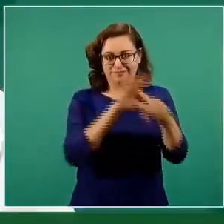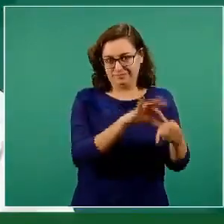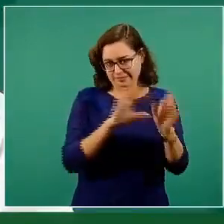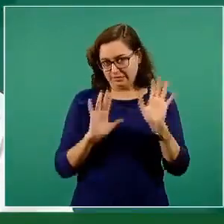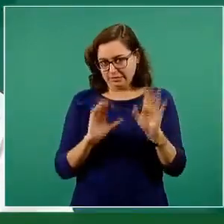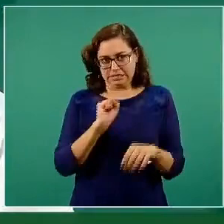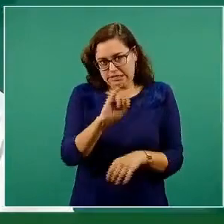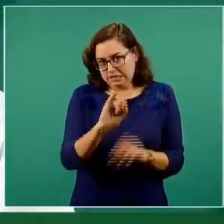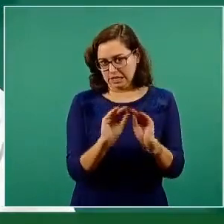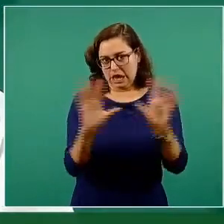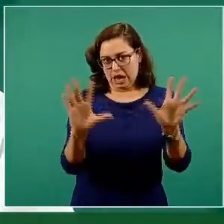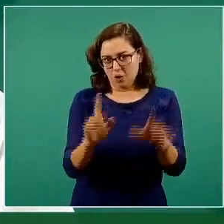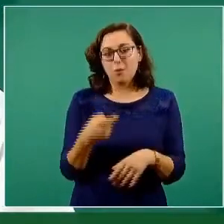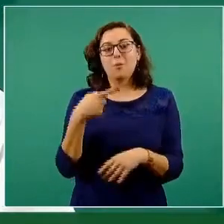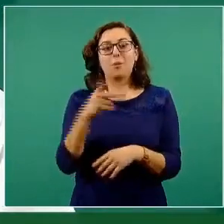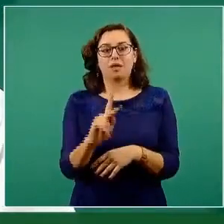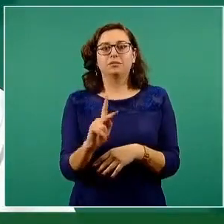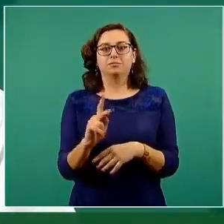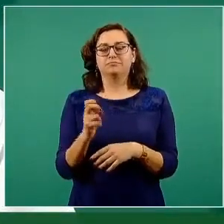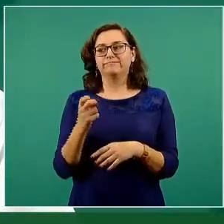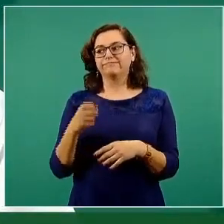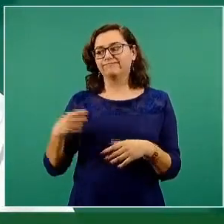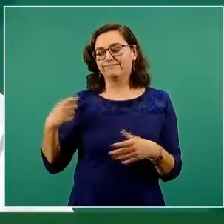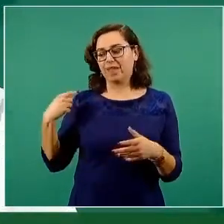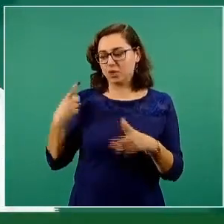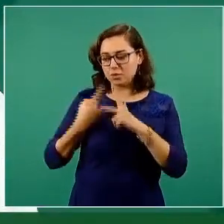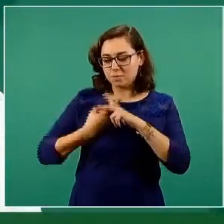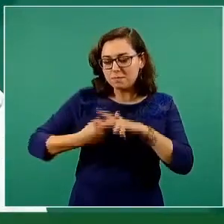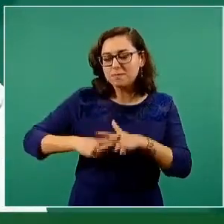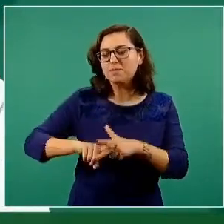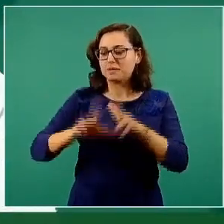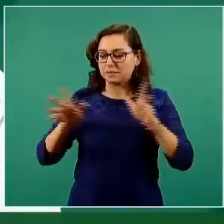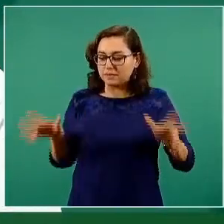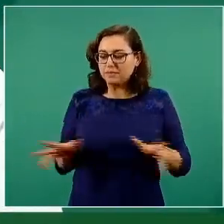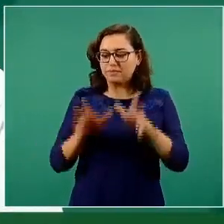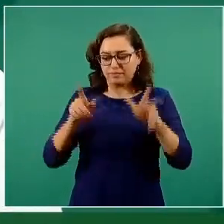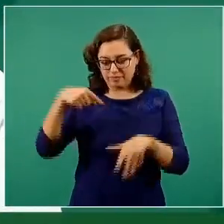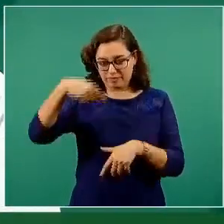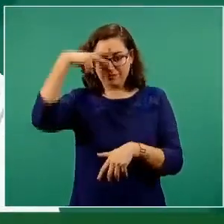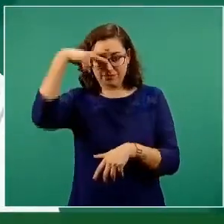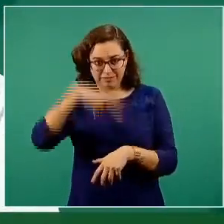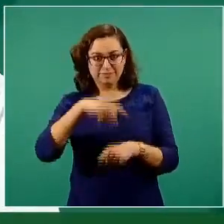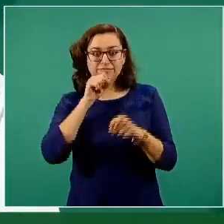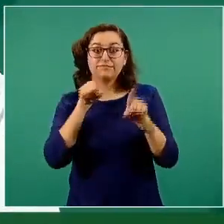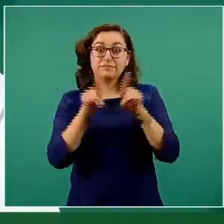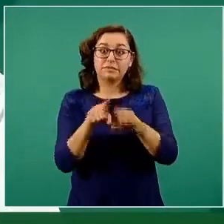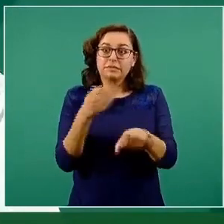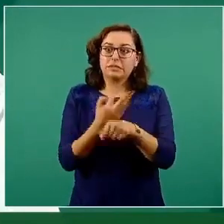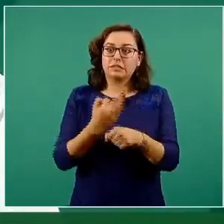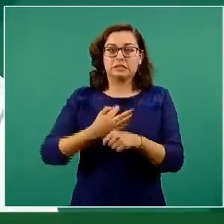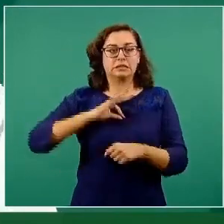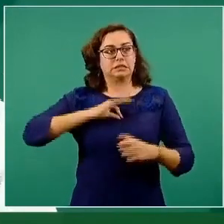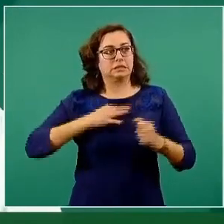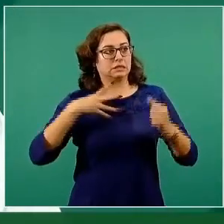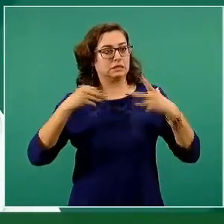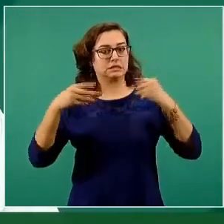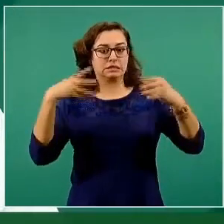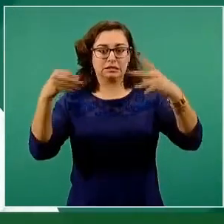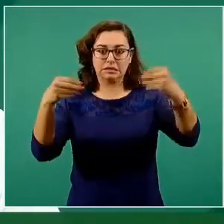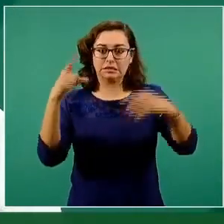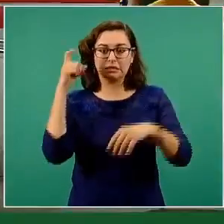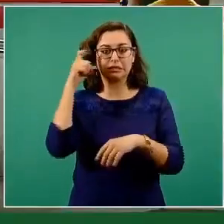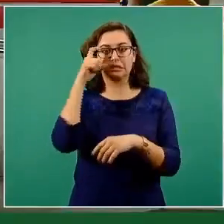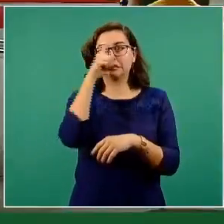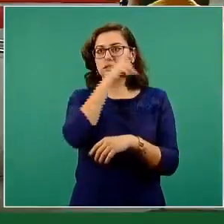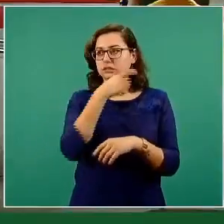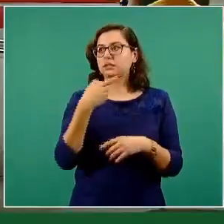administración. El COVID desde luego nos hizo desviarnos un poco, pero que estamos ya retomando para